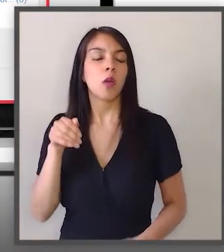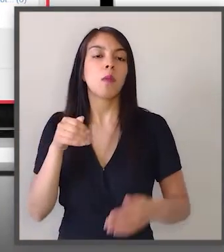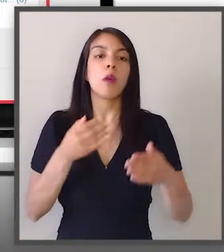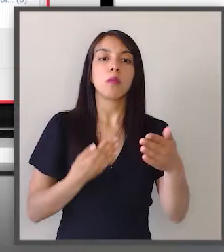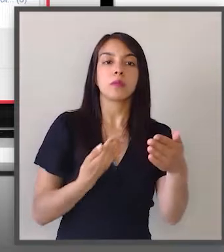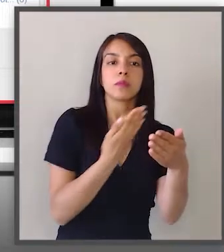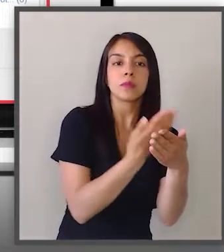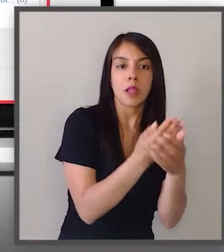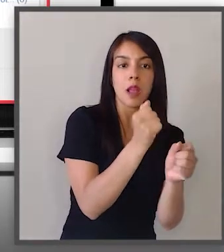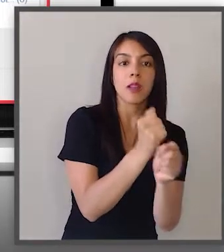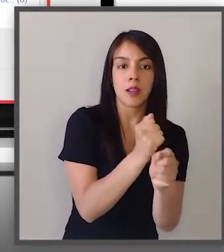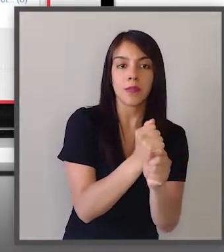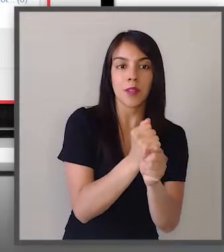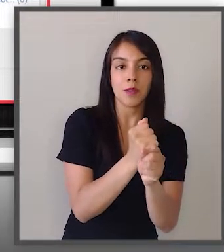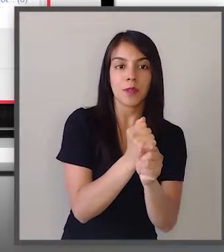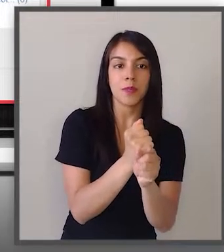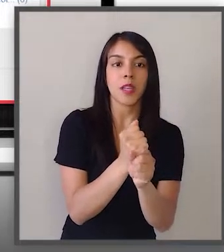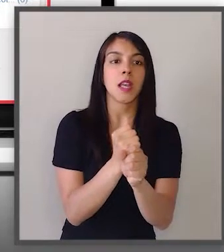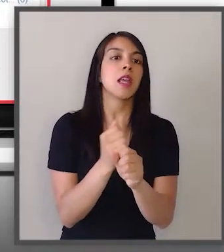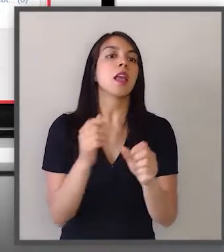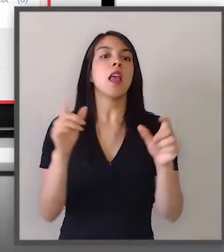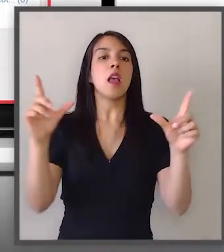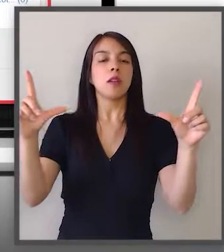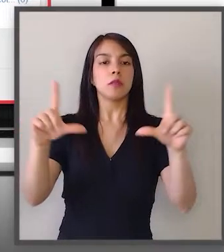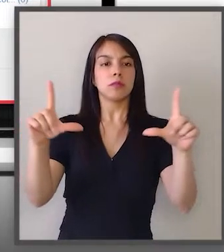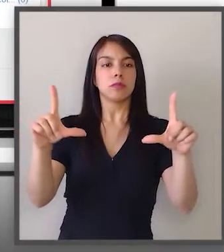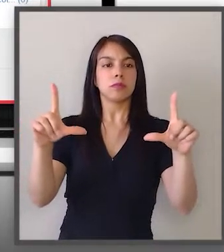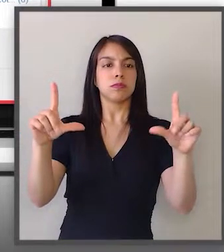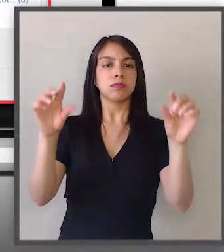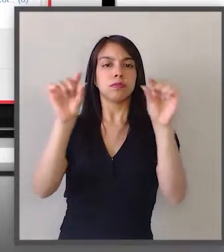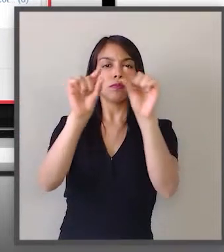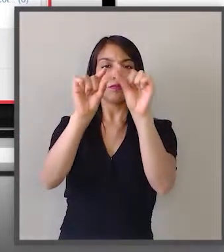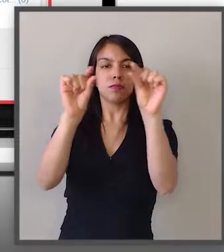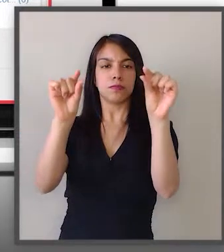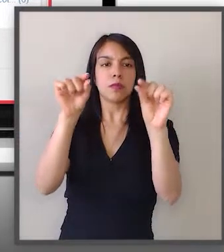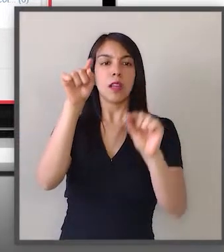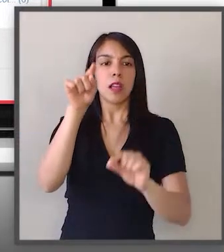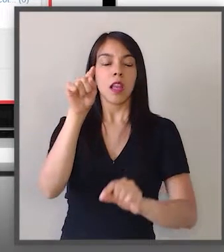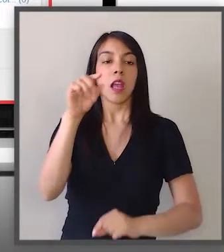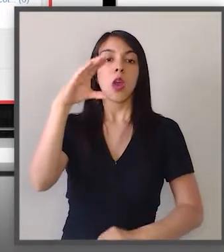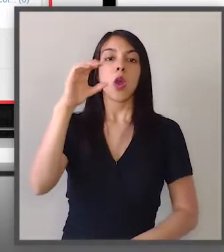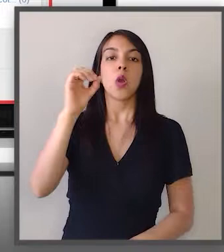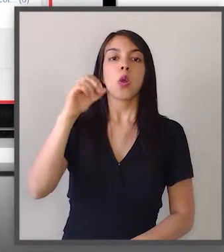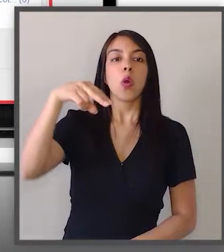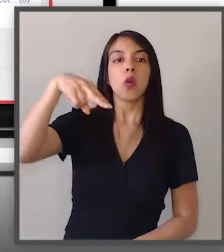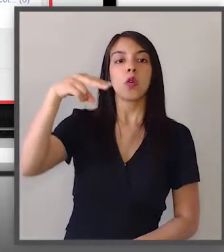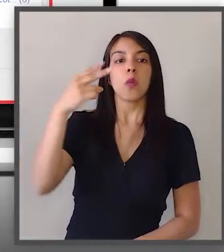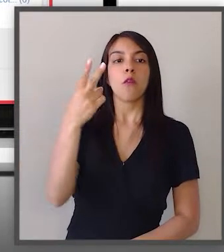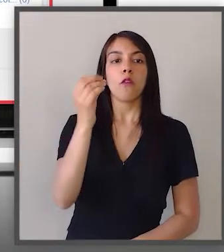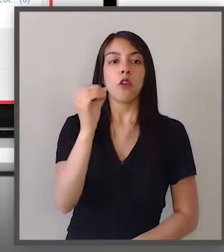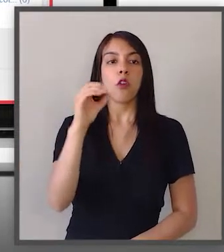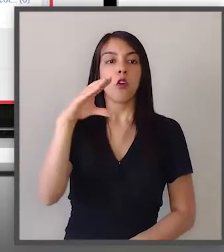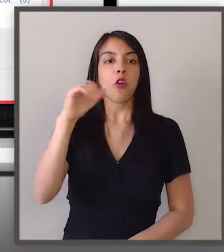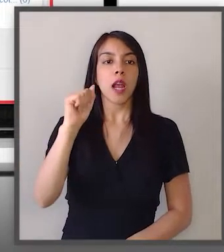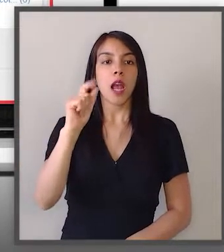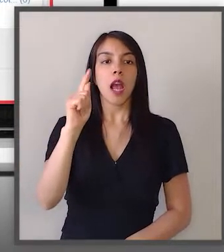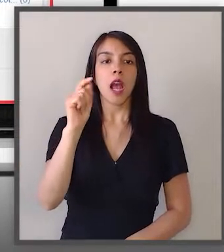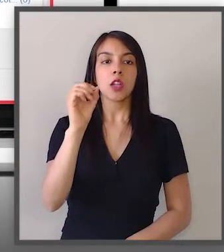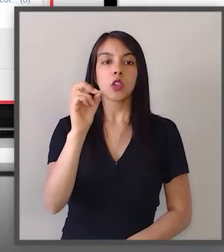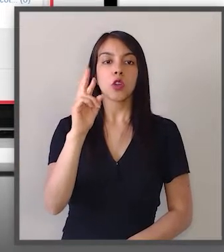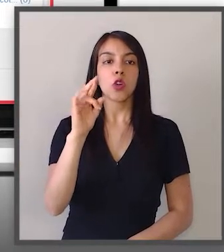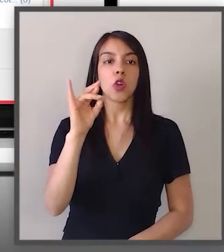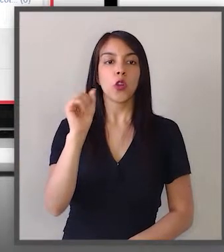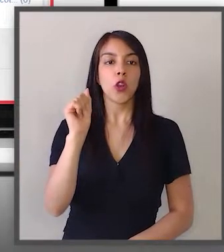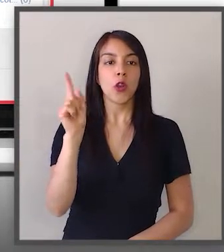Las convocatorias aparecerán en la pestaña Convocatorias, en la parte superior de la pantalla. El listado se podrá filtrar por tipo